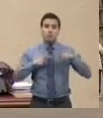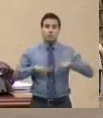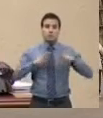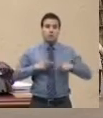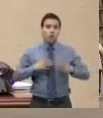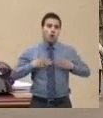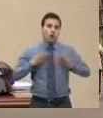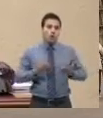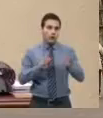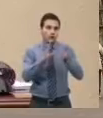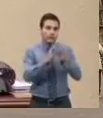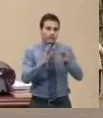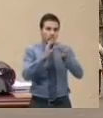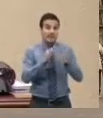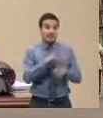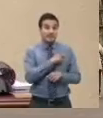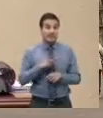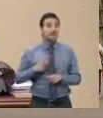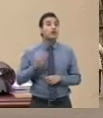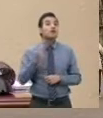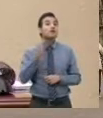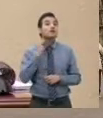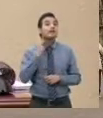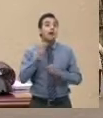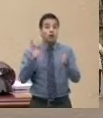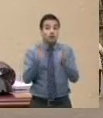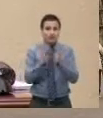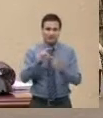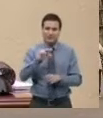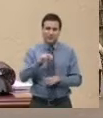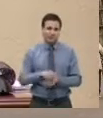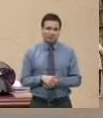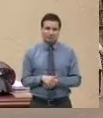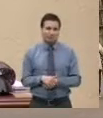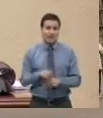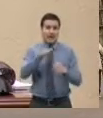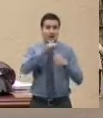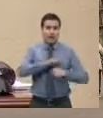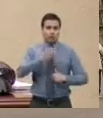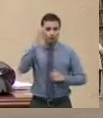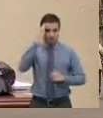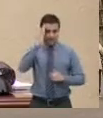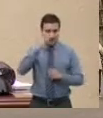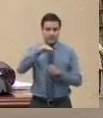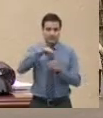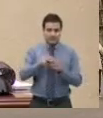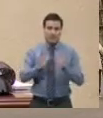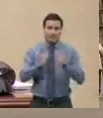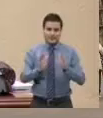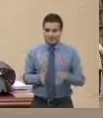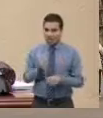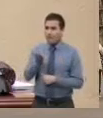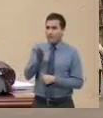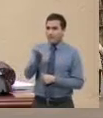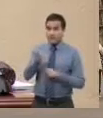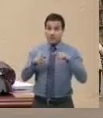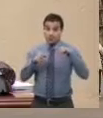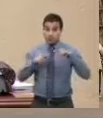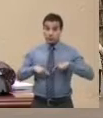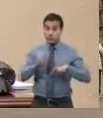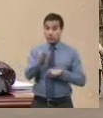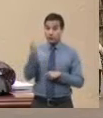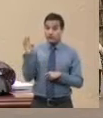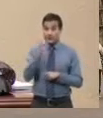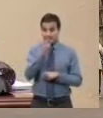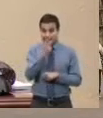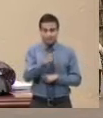debe ser ante notario. Aquí la autoridad requirió y las personas involucradas